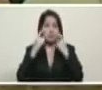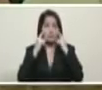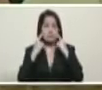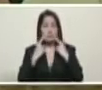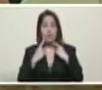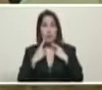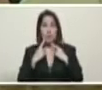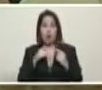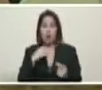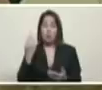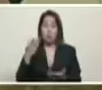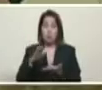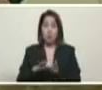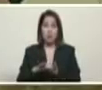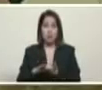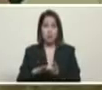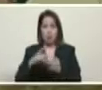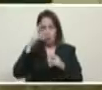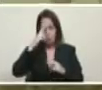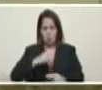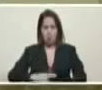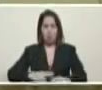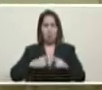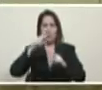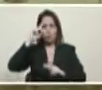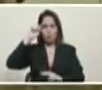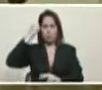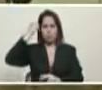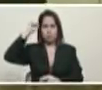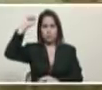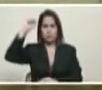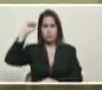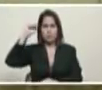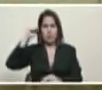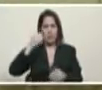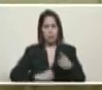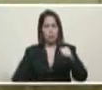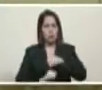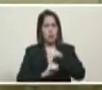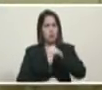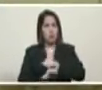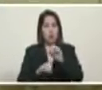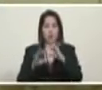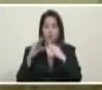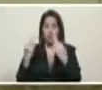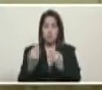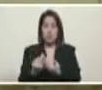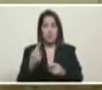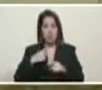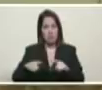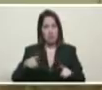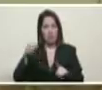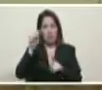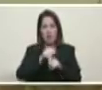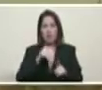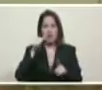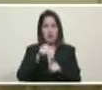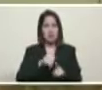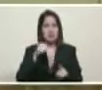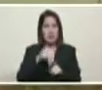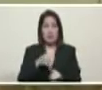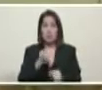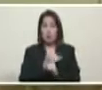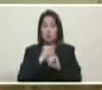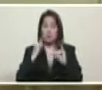muertos. Rendimos honores a ellos, apoyamos a su familia, pero la batalla continúa. La batalla por la